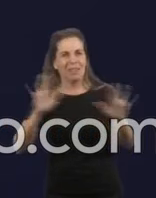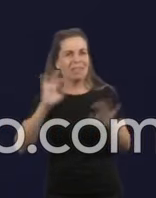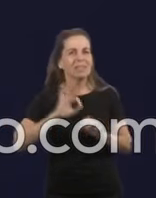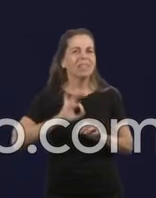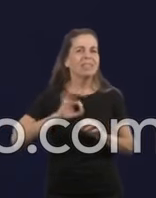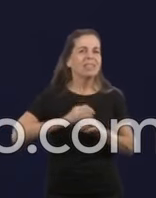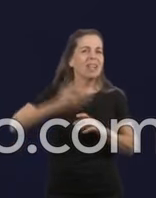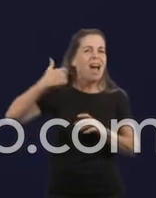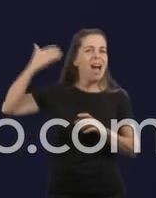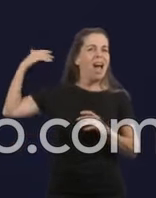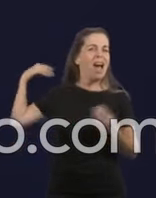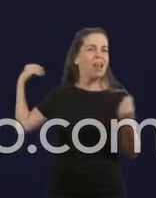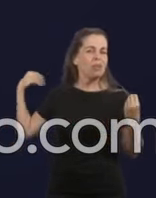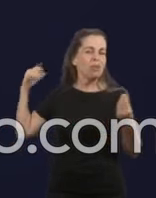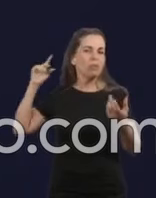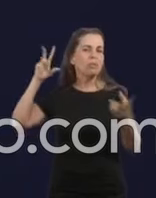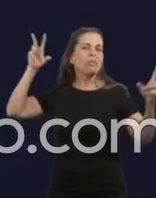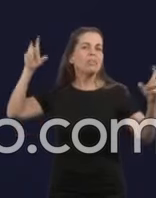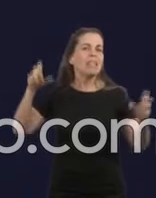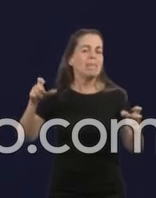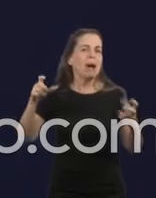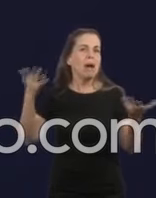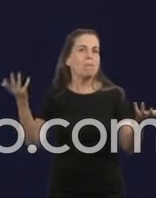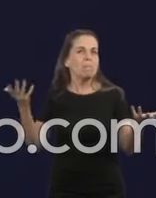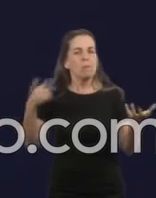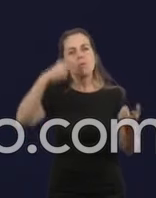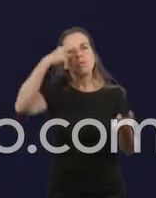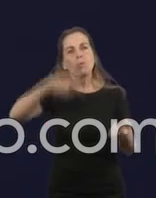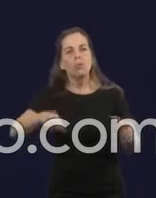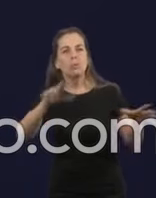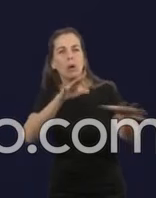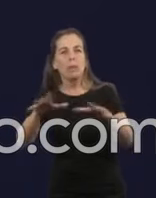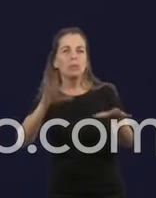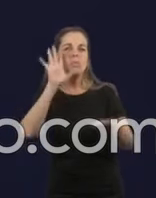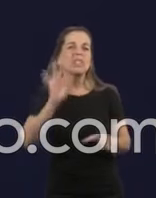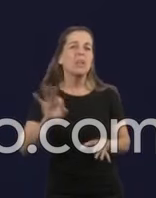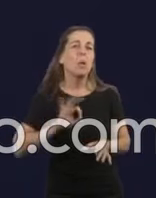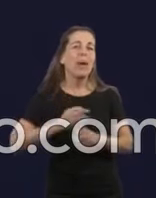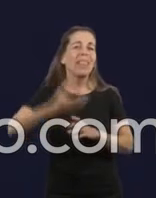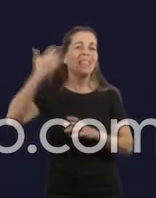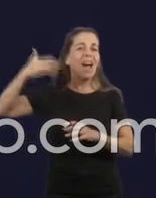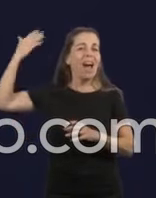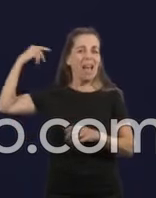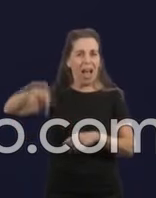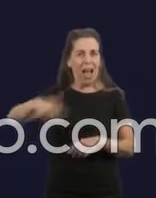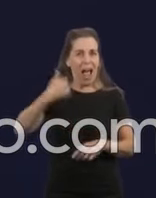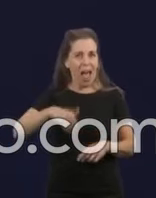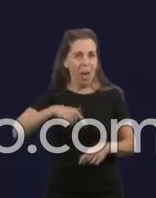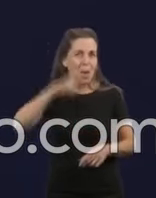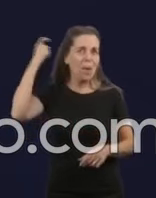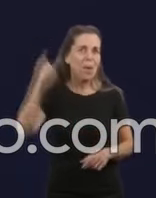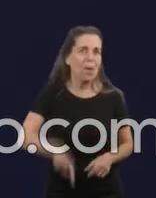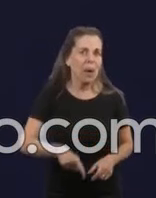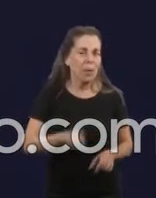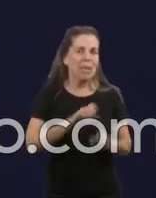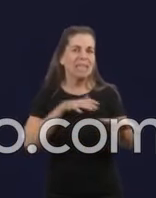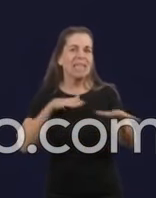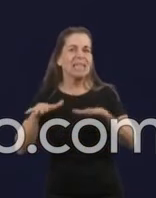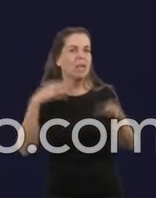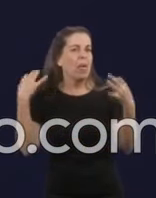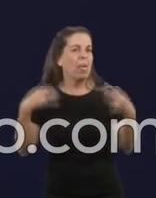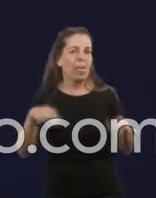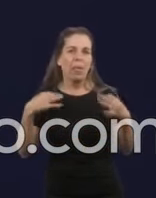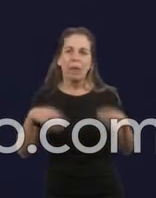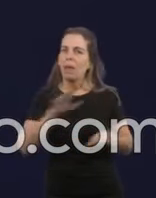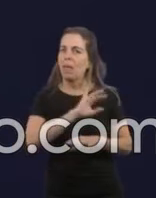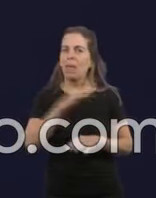en materia social en Argentina en los últimos 50 años ha sido vergonzoso y le debería dar vergüenza